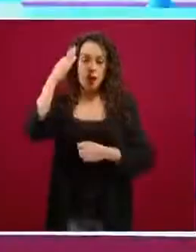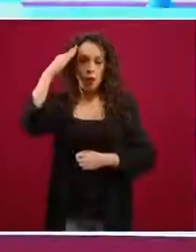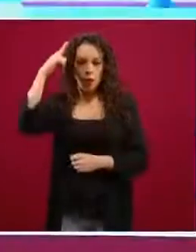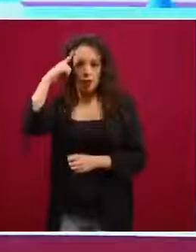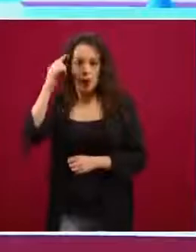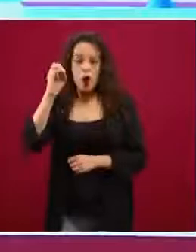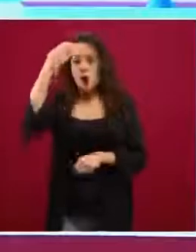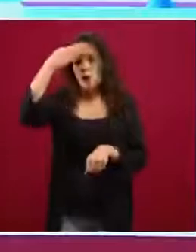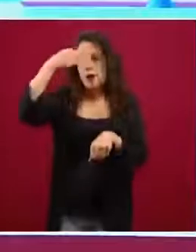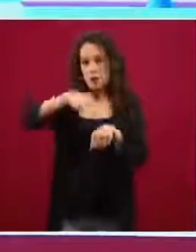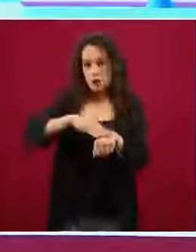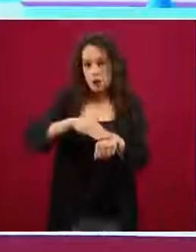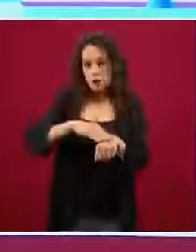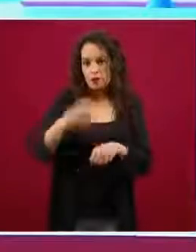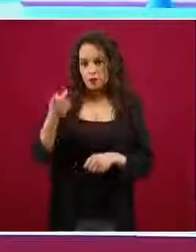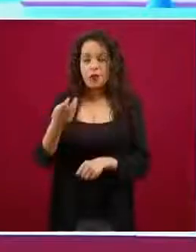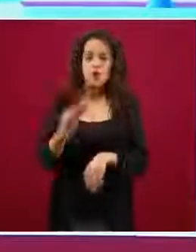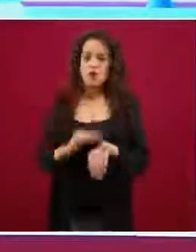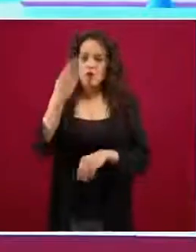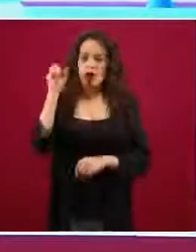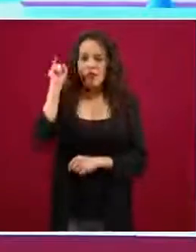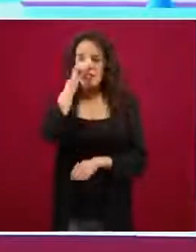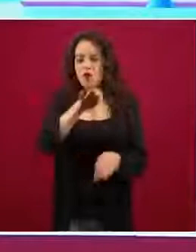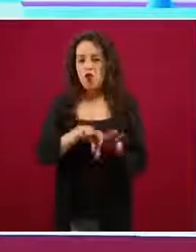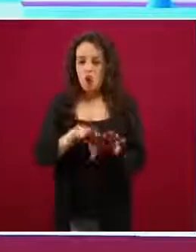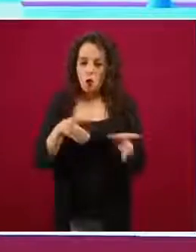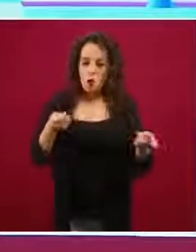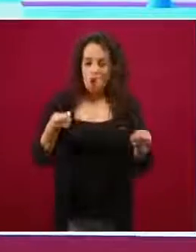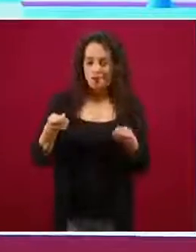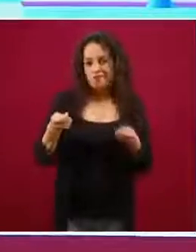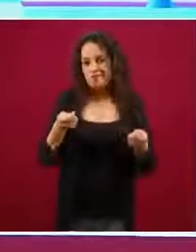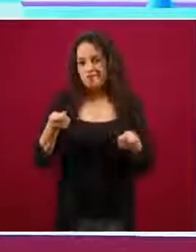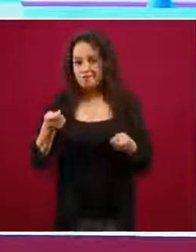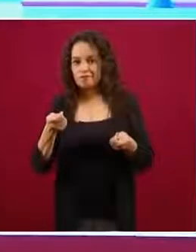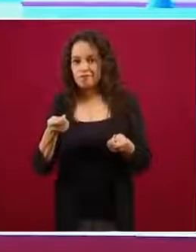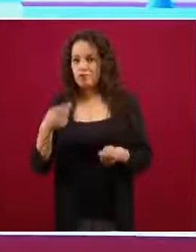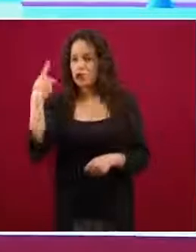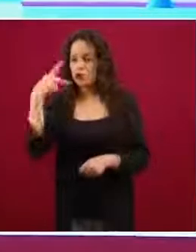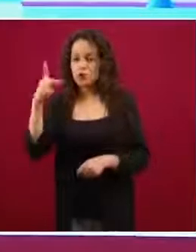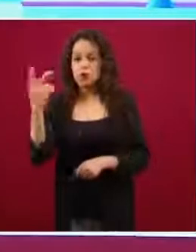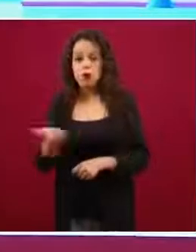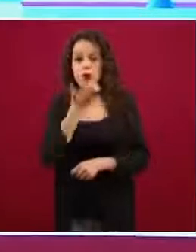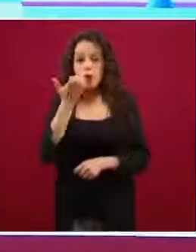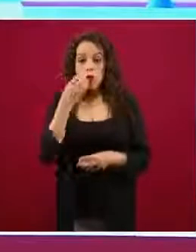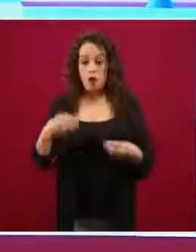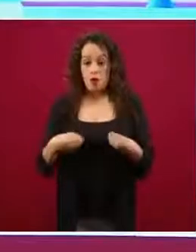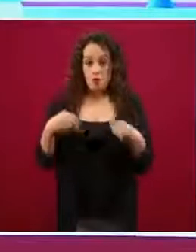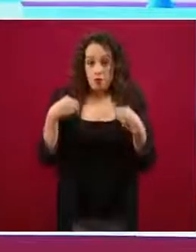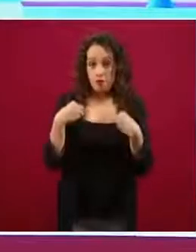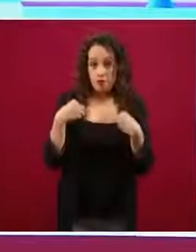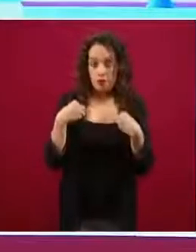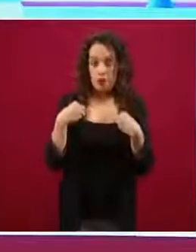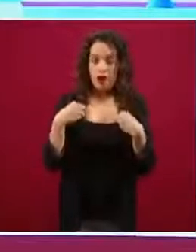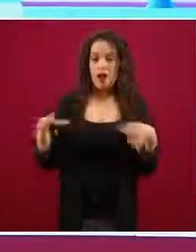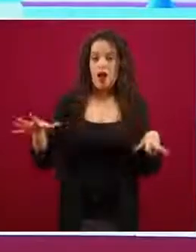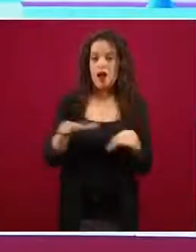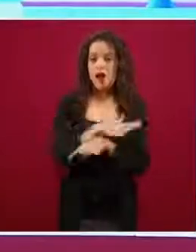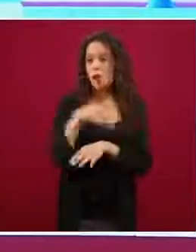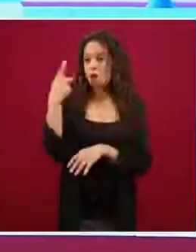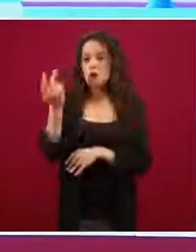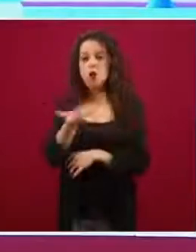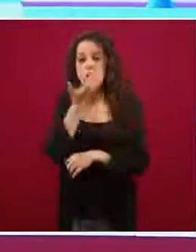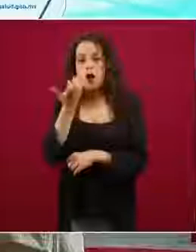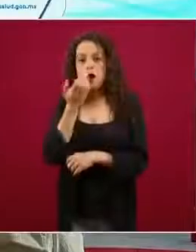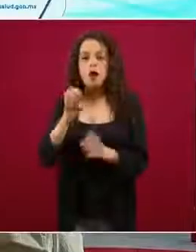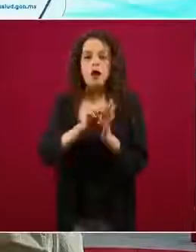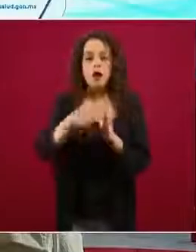de manejar y cuando cambiamos los hábitos de sueño, cuando cambiamos los hábitos de las personas que nos